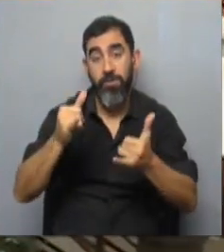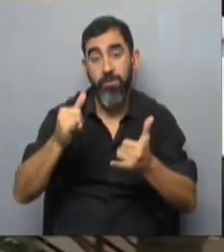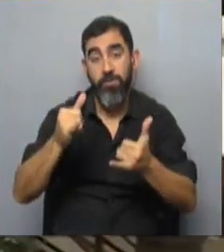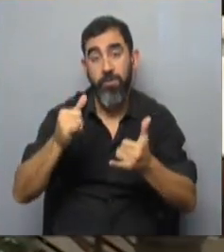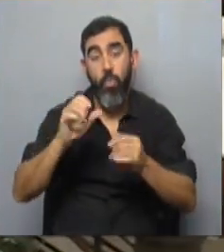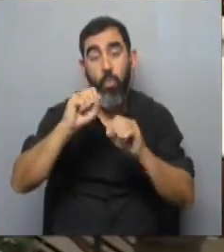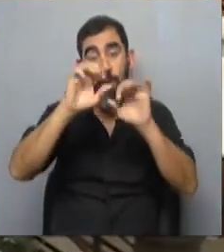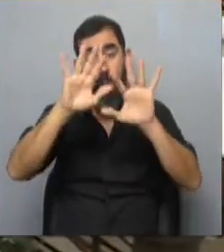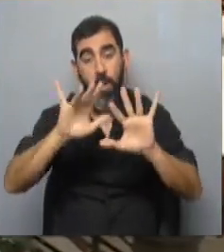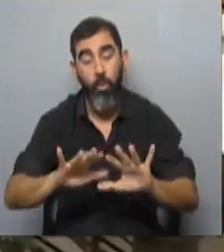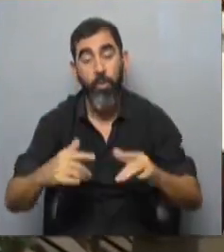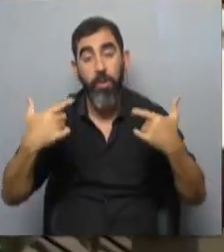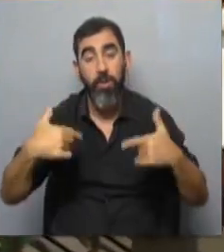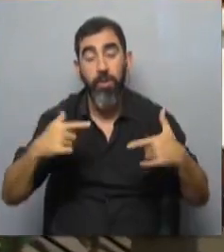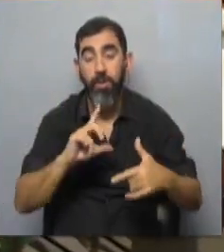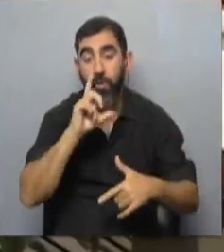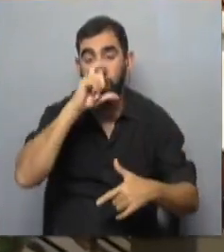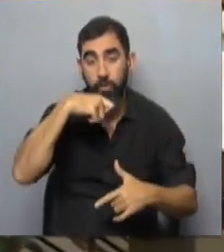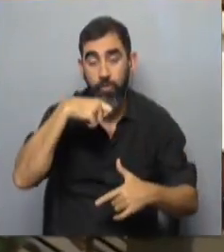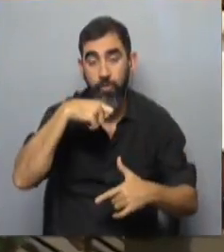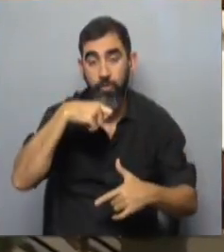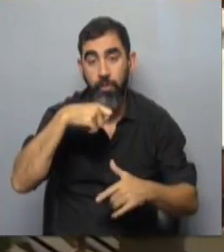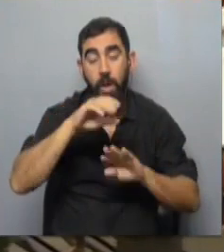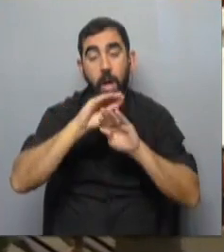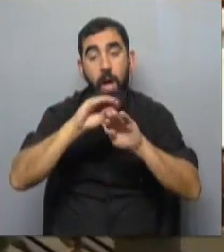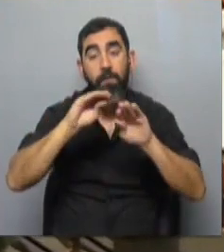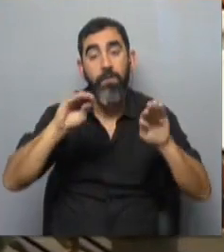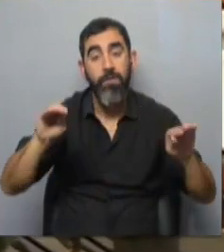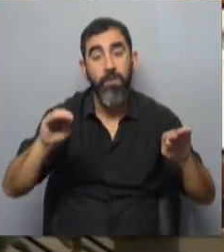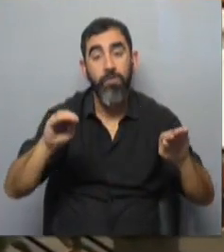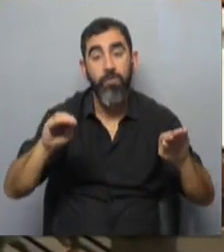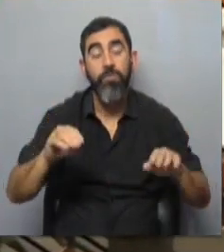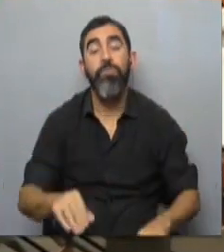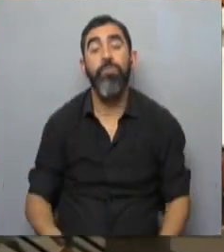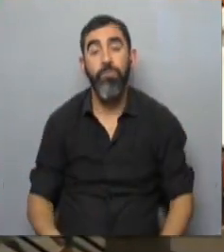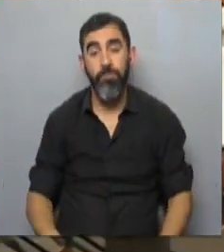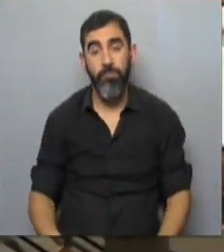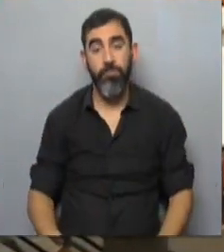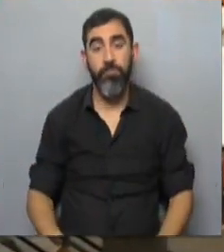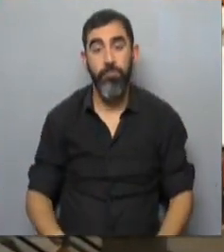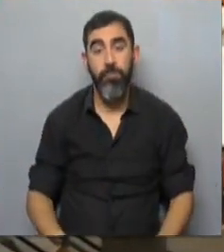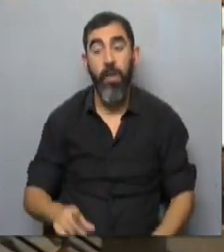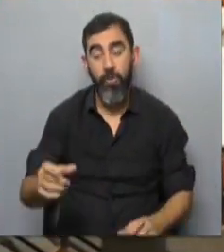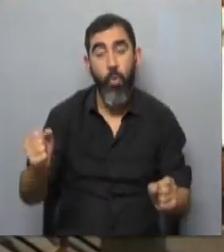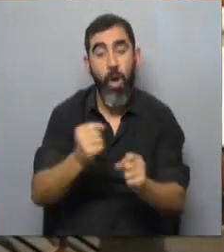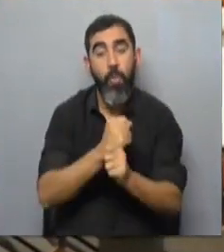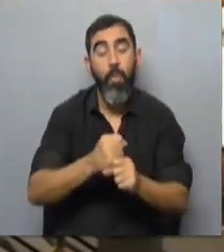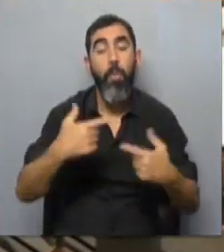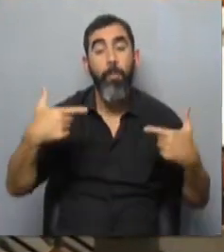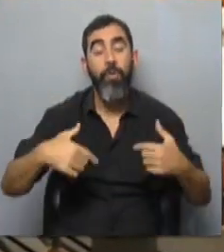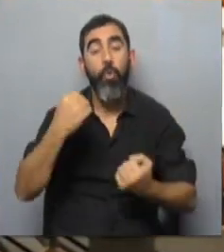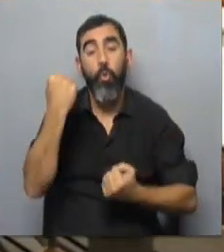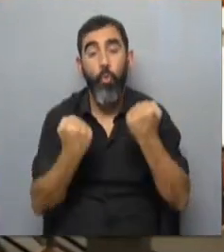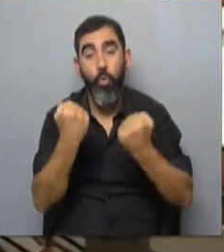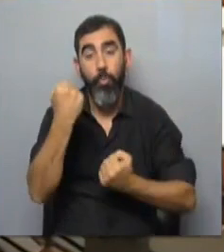una nota de la Intendencia de Montevideo justamente comunicando para que el Pleno tomara conocimiento acerca de esta aprobación del Ministerio de